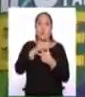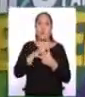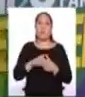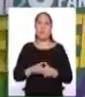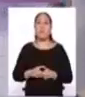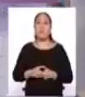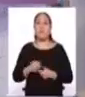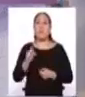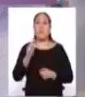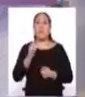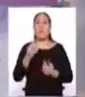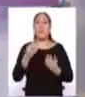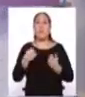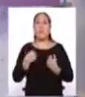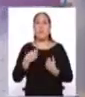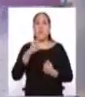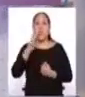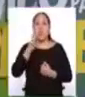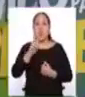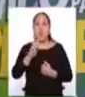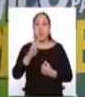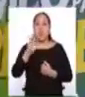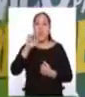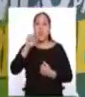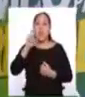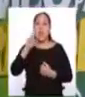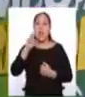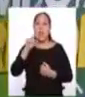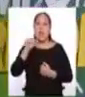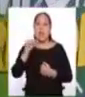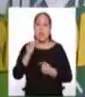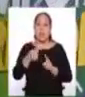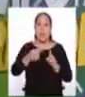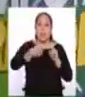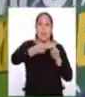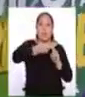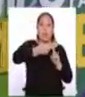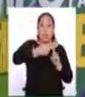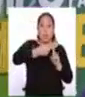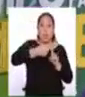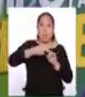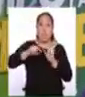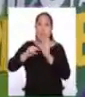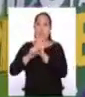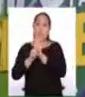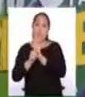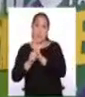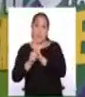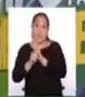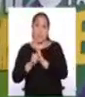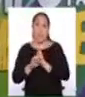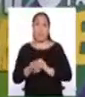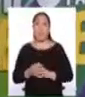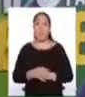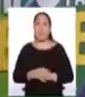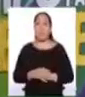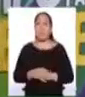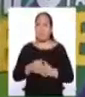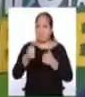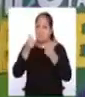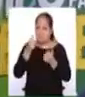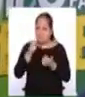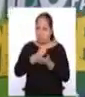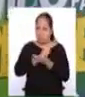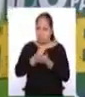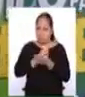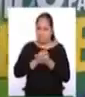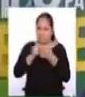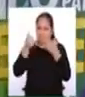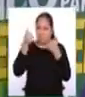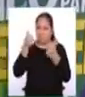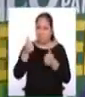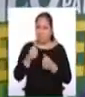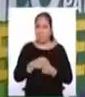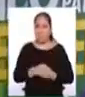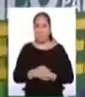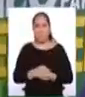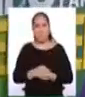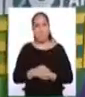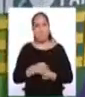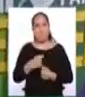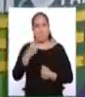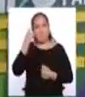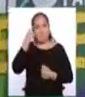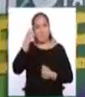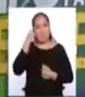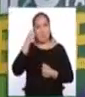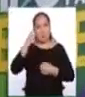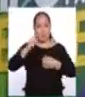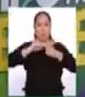presenta 2 cargas, una positiva y otra negativa. Muy bien, Isaac. Has hecho unos buenos apuntes. Al parecer el